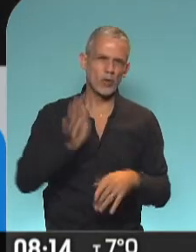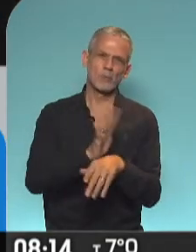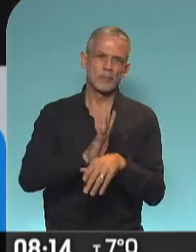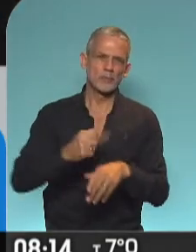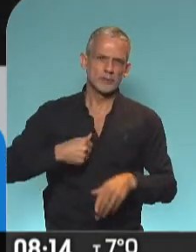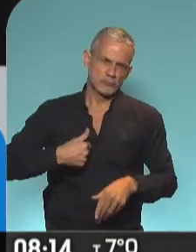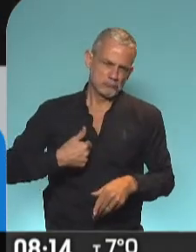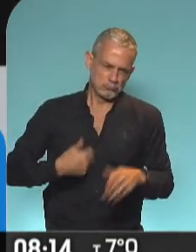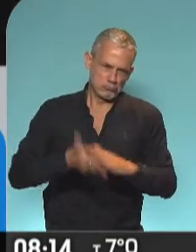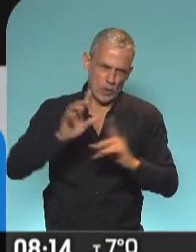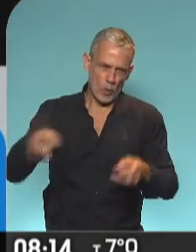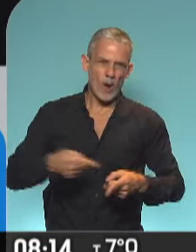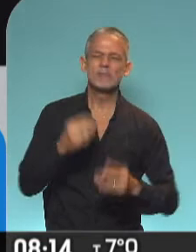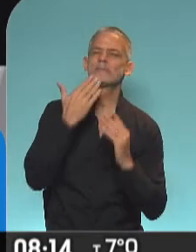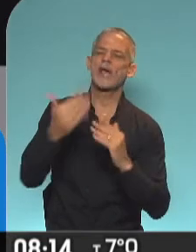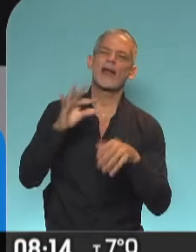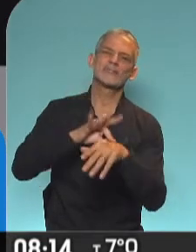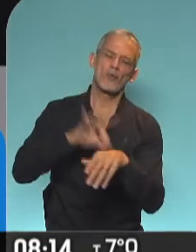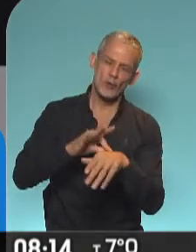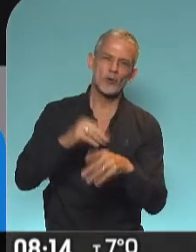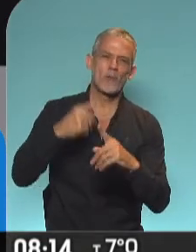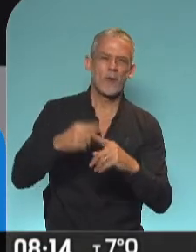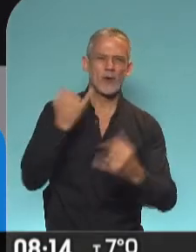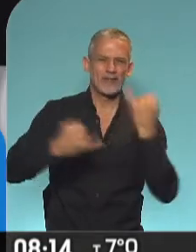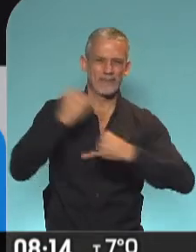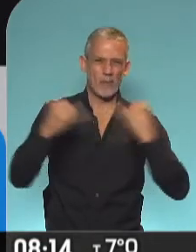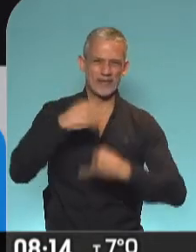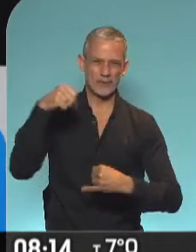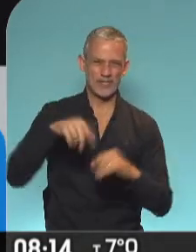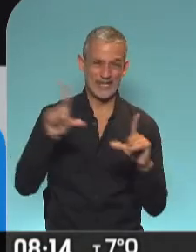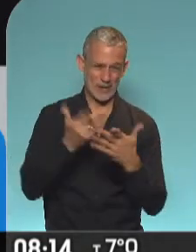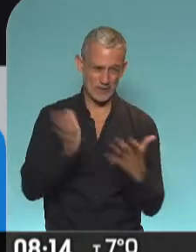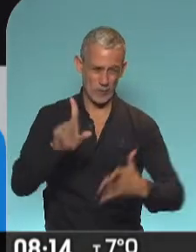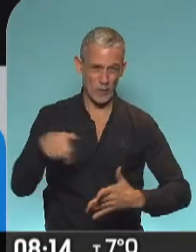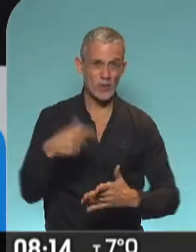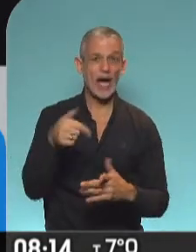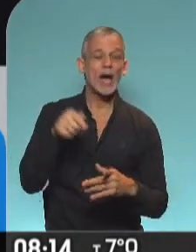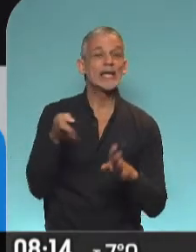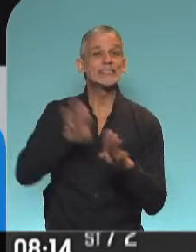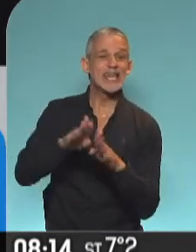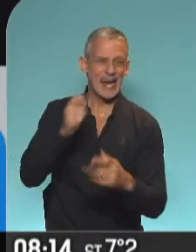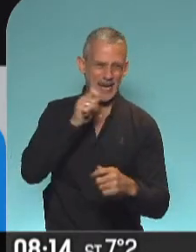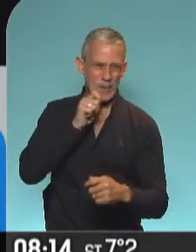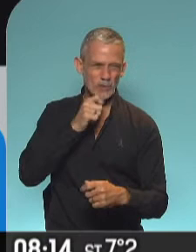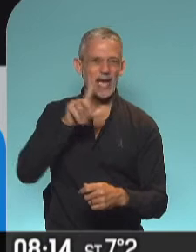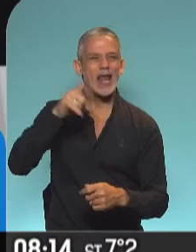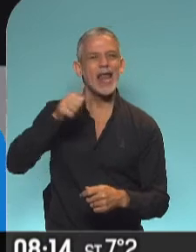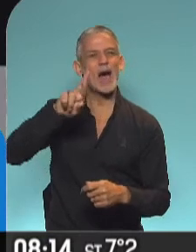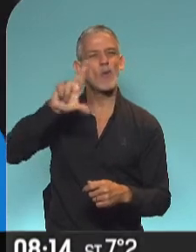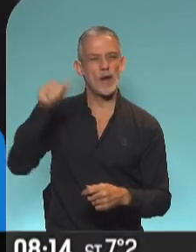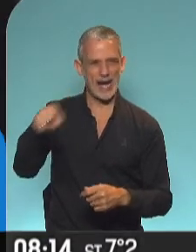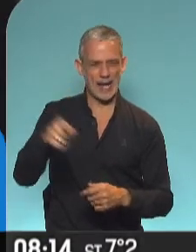Doctor, gracias por estos minutos para esta primera edición de Noticias en la Televisión Pública, muy amable. Cierra el reportaje allí Laura